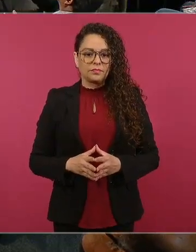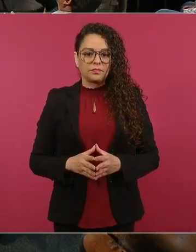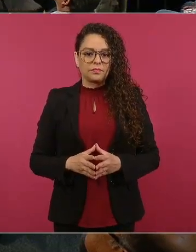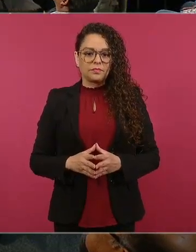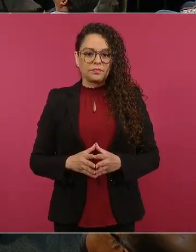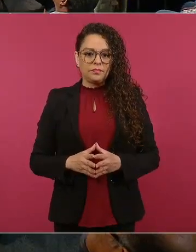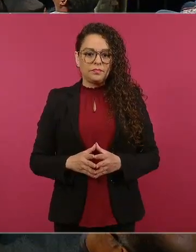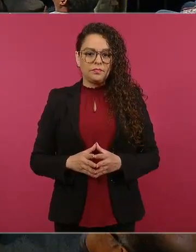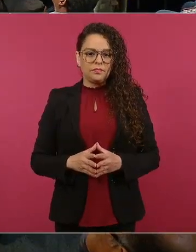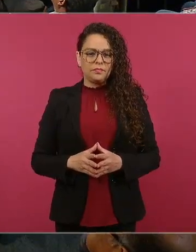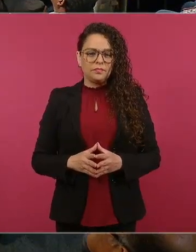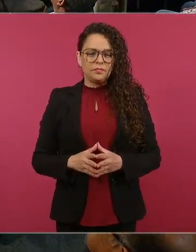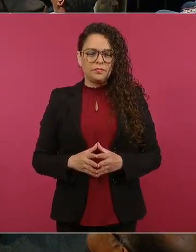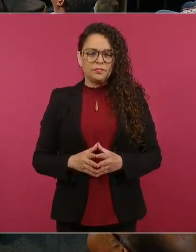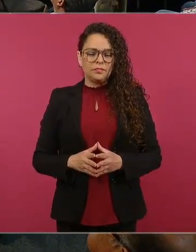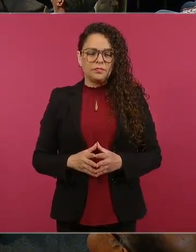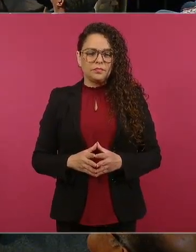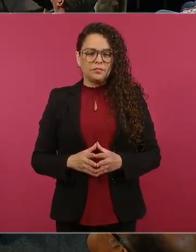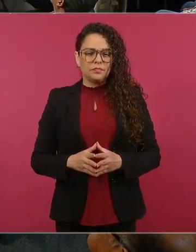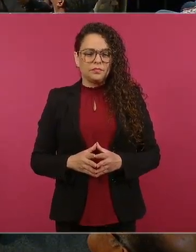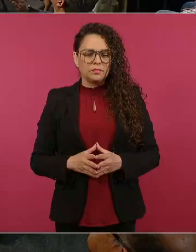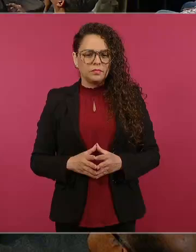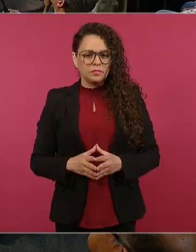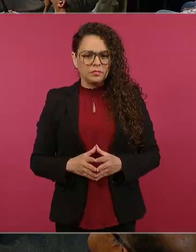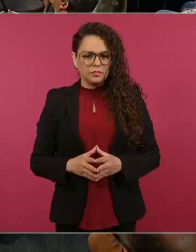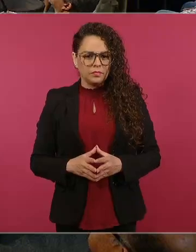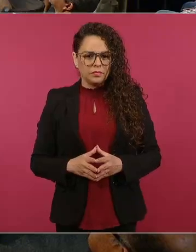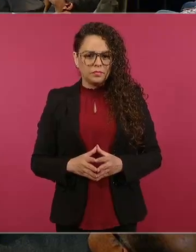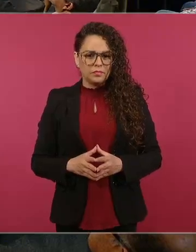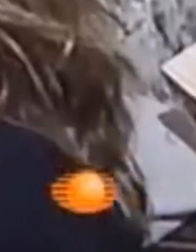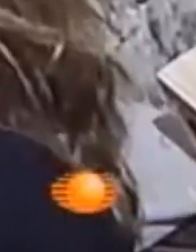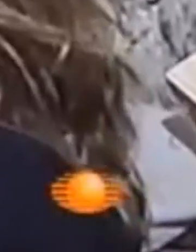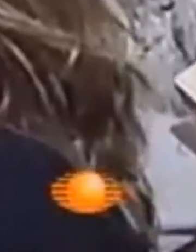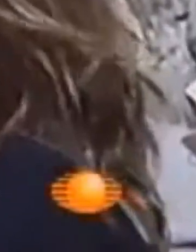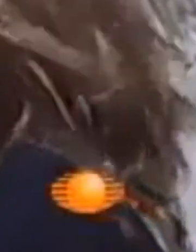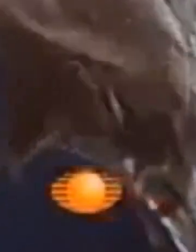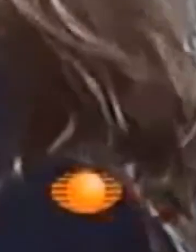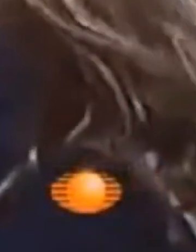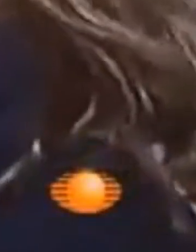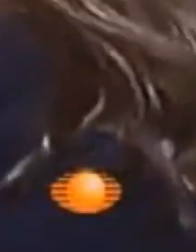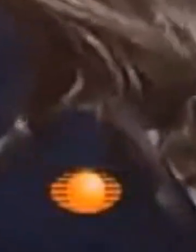Sabemos es que también la gente de la banda no se va a